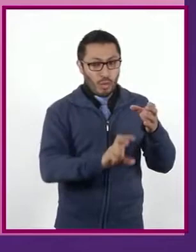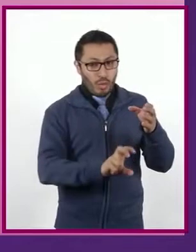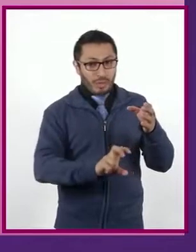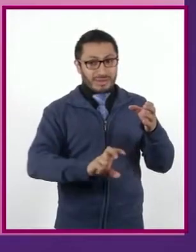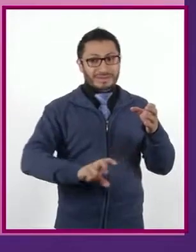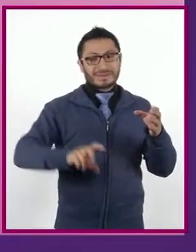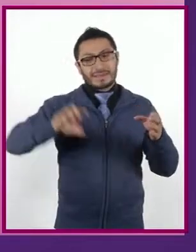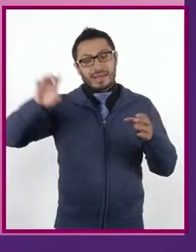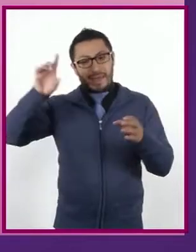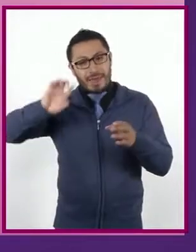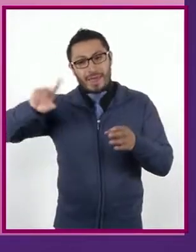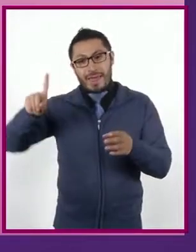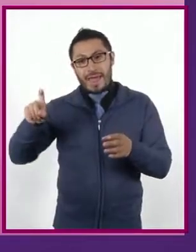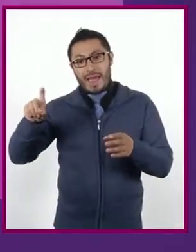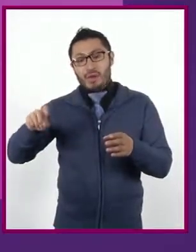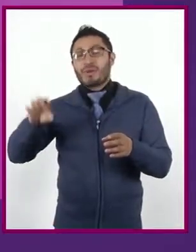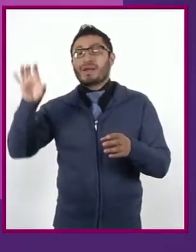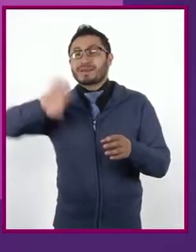flota?